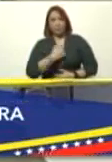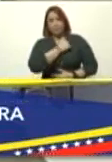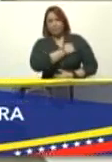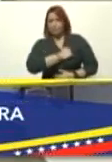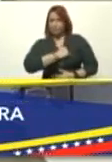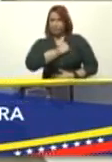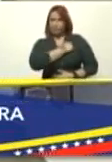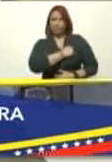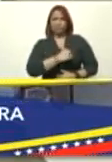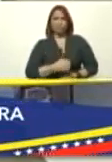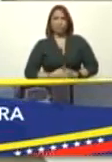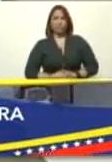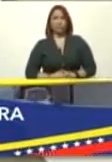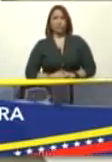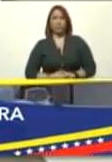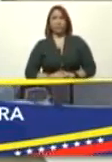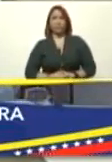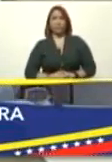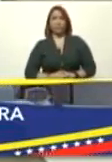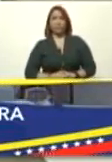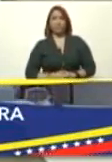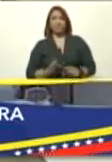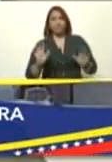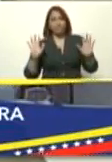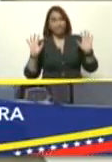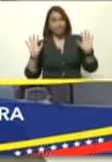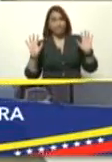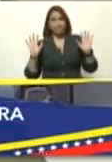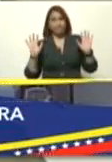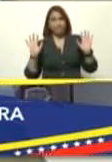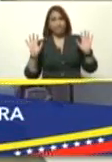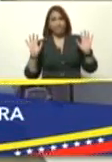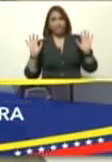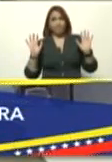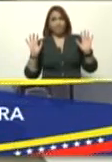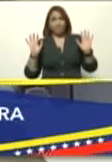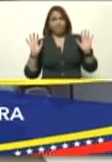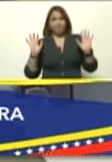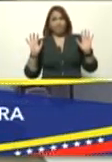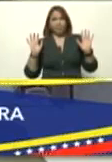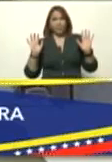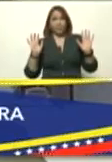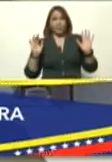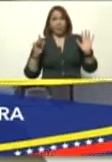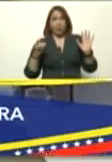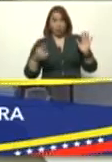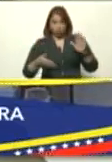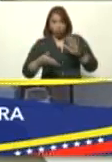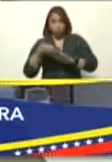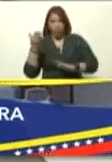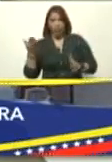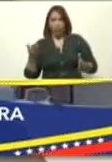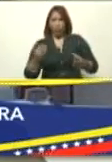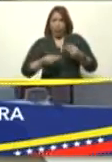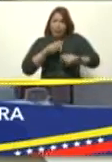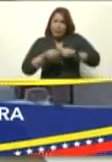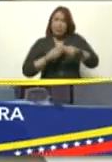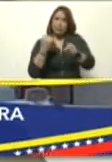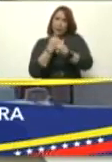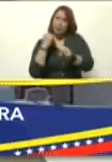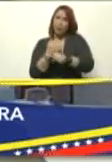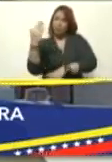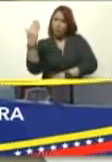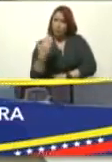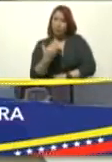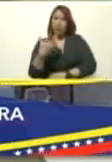lamentable, y bueno, estaban en un cumplimiento de su misión. Venían de